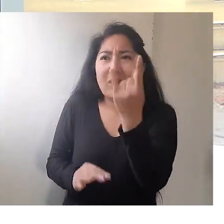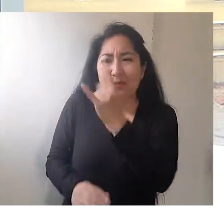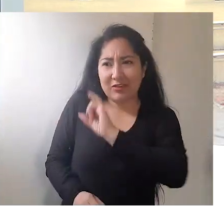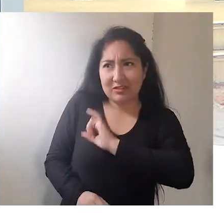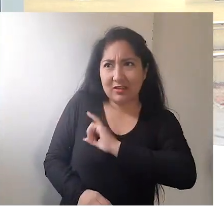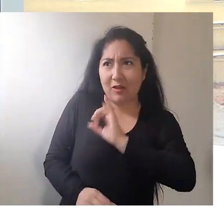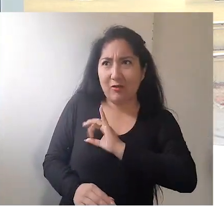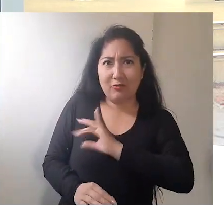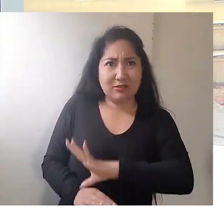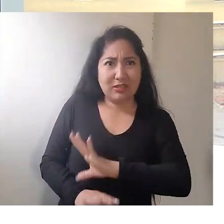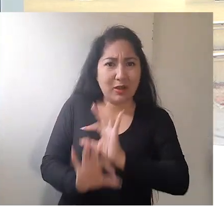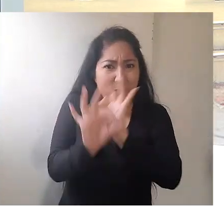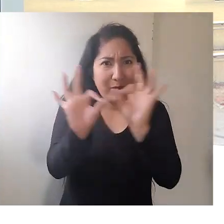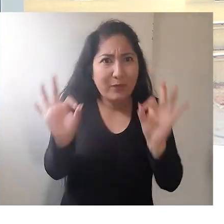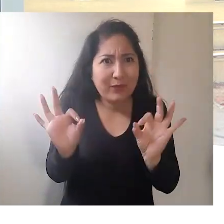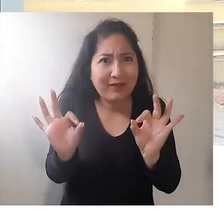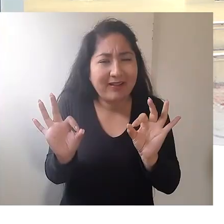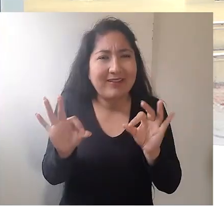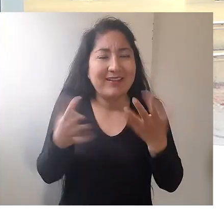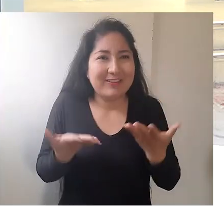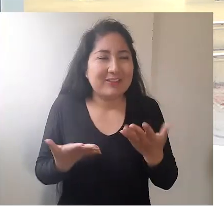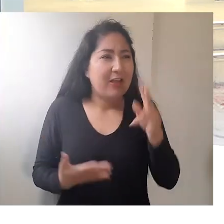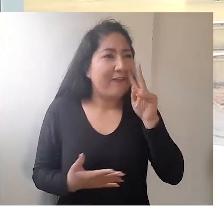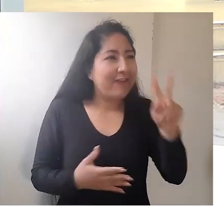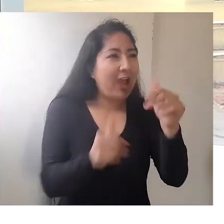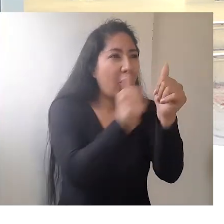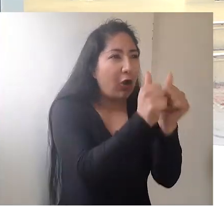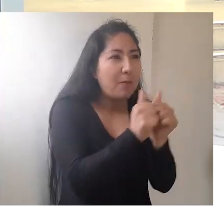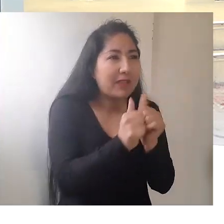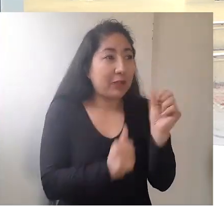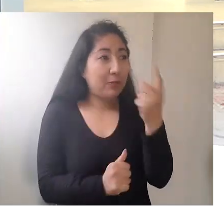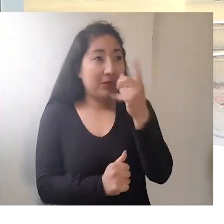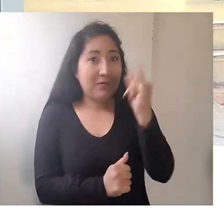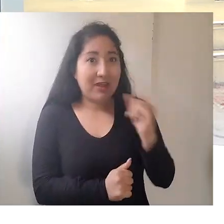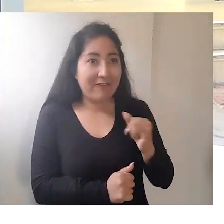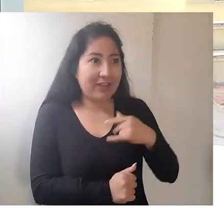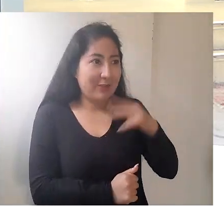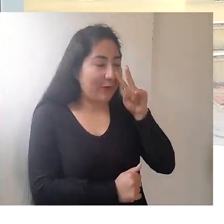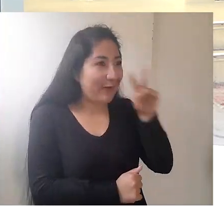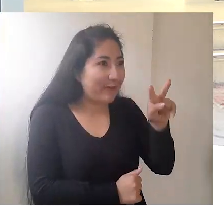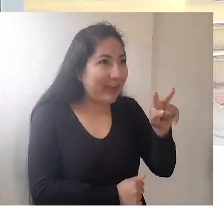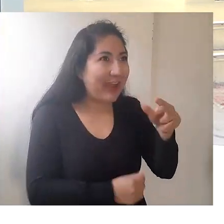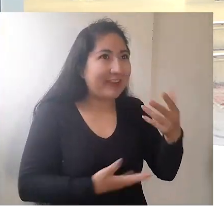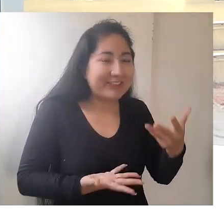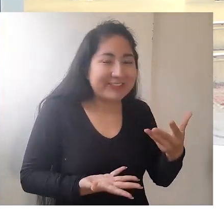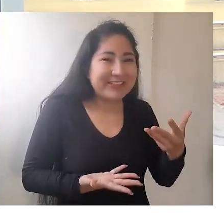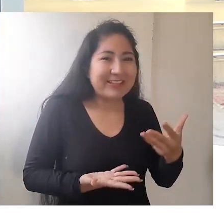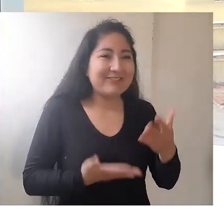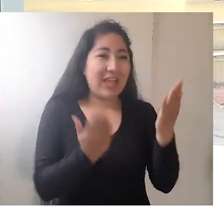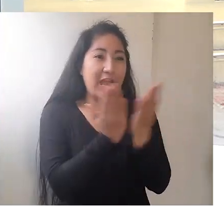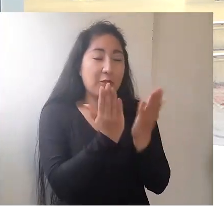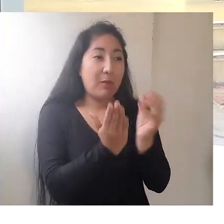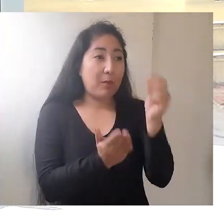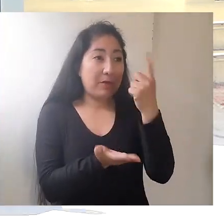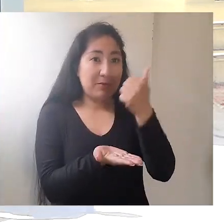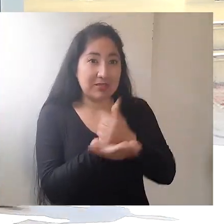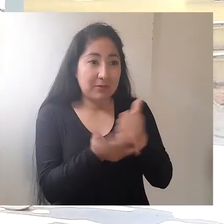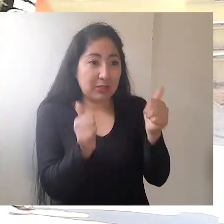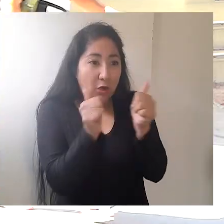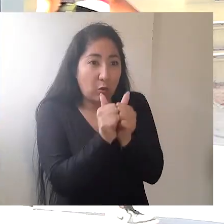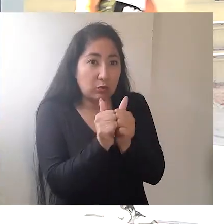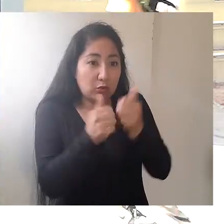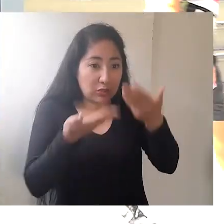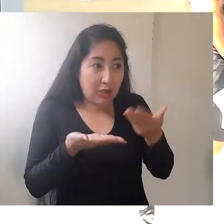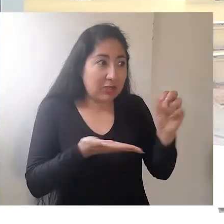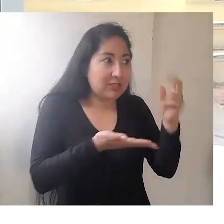siquiera había visto el USACH por fuera. Entonces, y también ver a mis compañeros, es primera vez que los veo y